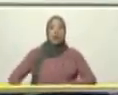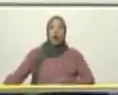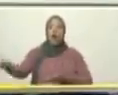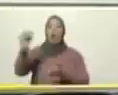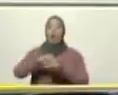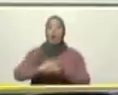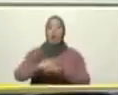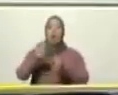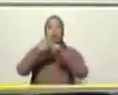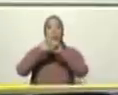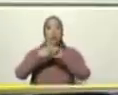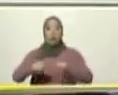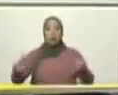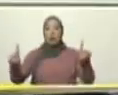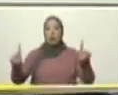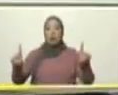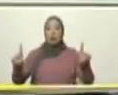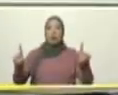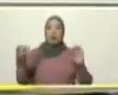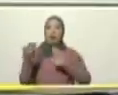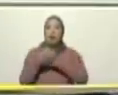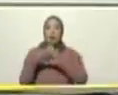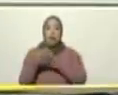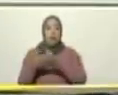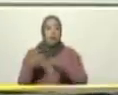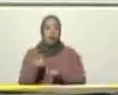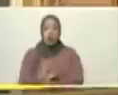Con la diferencia que no disolvió todos los poderes.